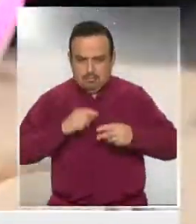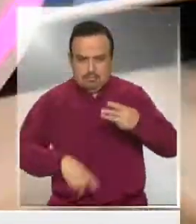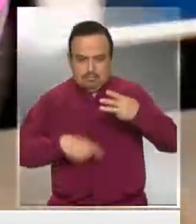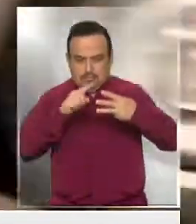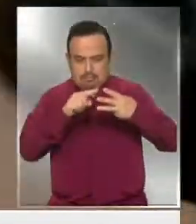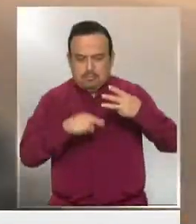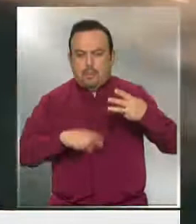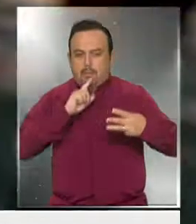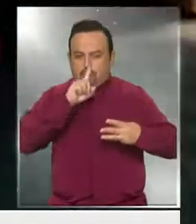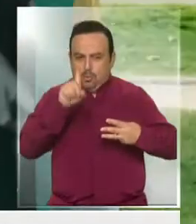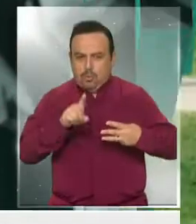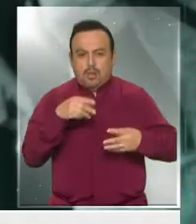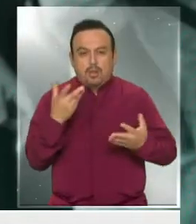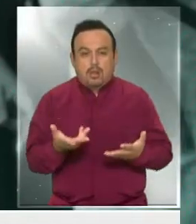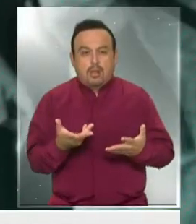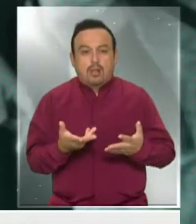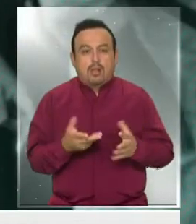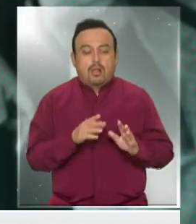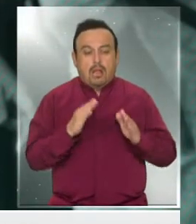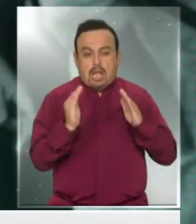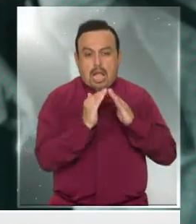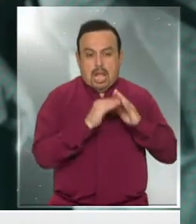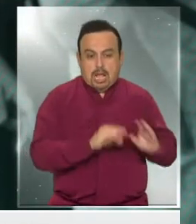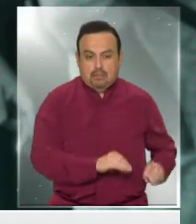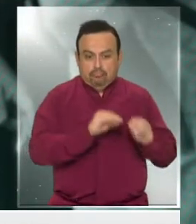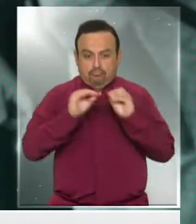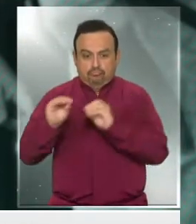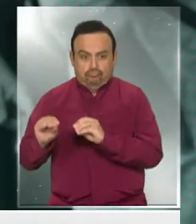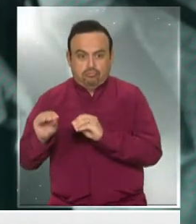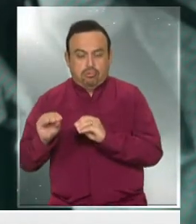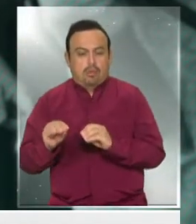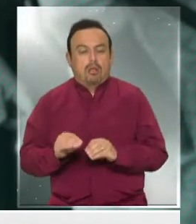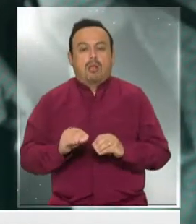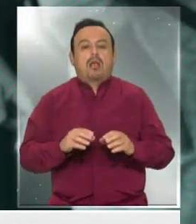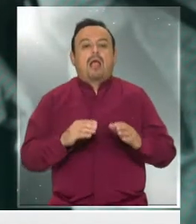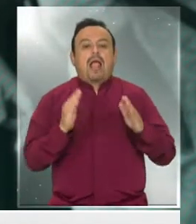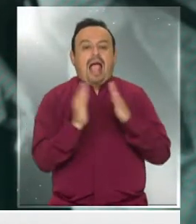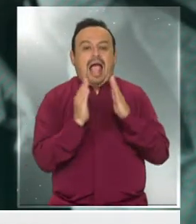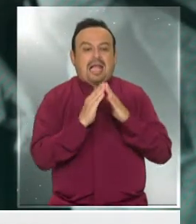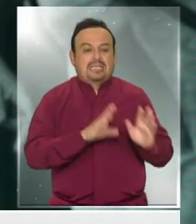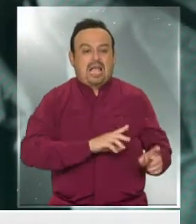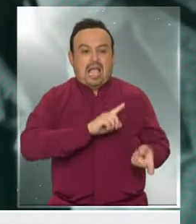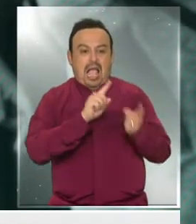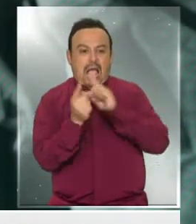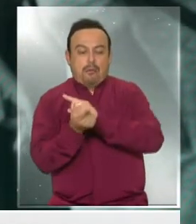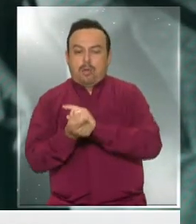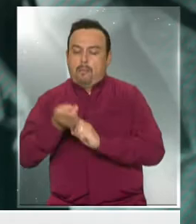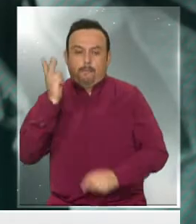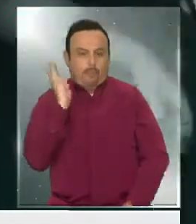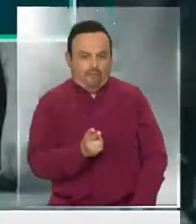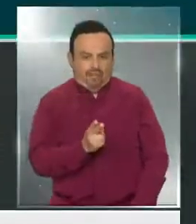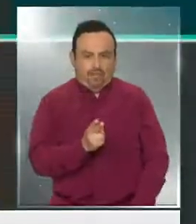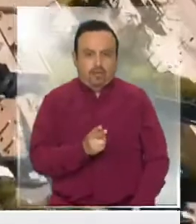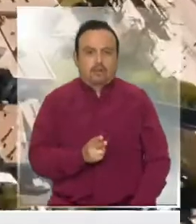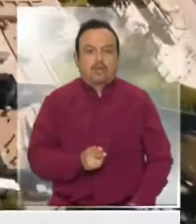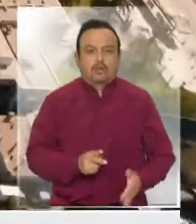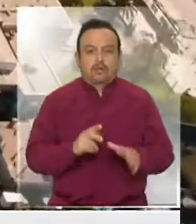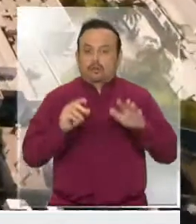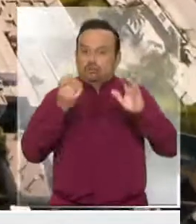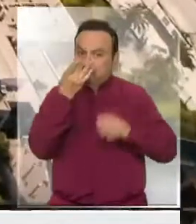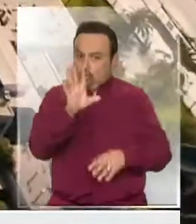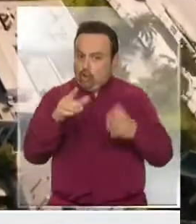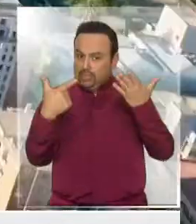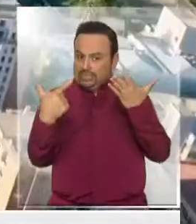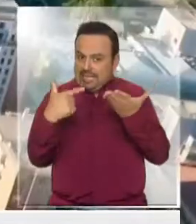preguntas. ¿Pueden realizarse mudanzas? En estos 7 días están prohibidos los cambios de casa. Esto opera solo para las 7 comunas que